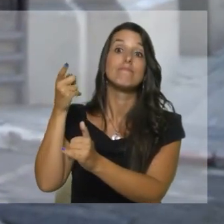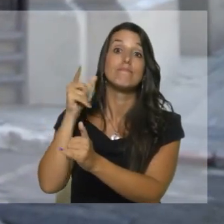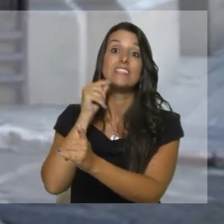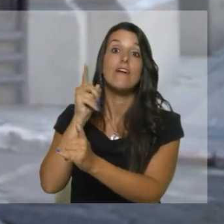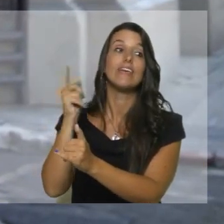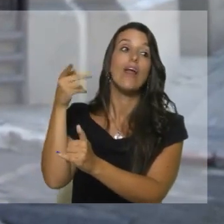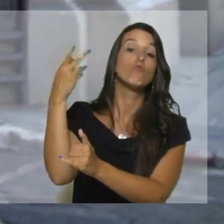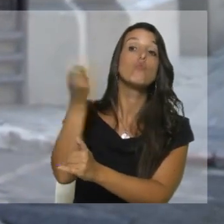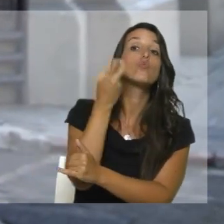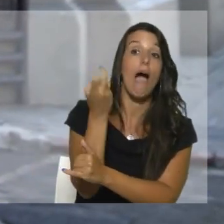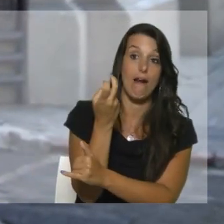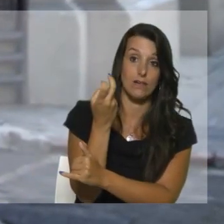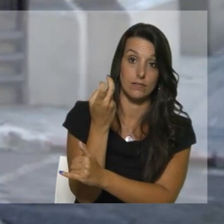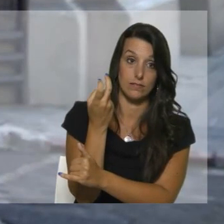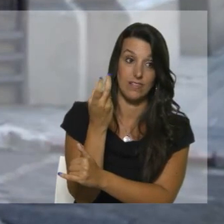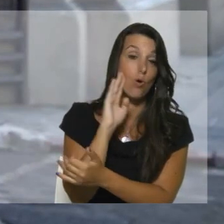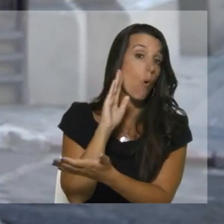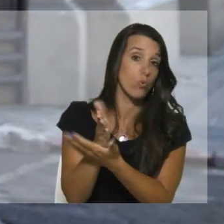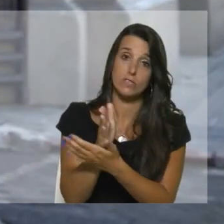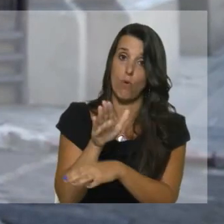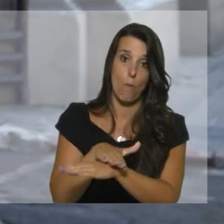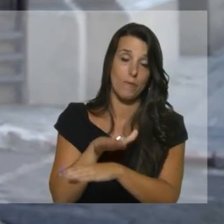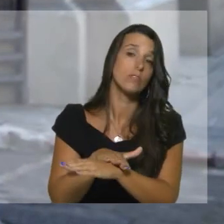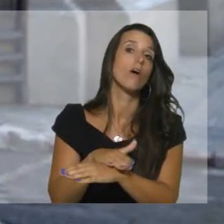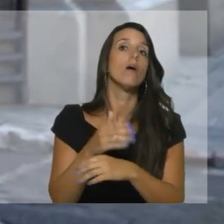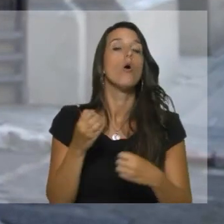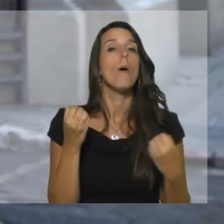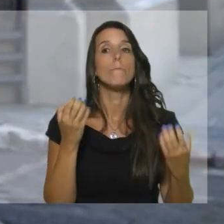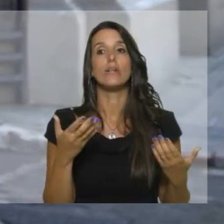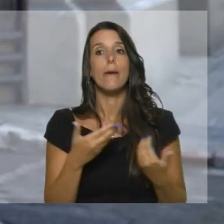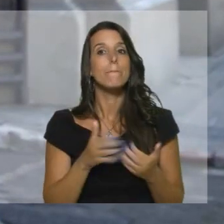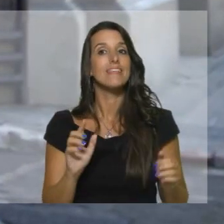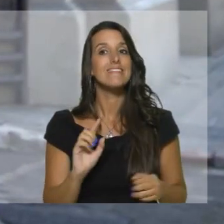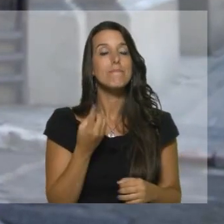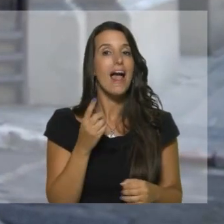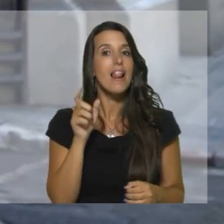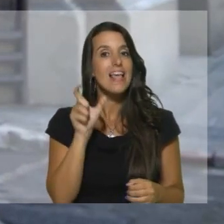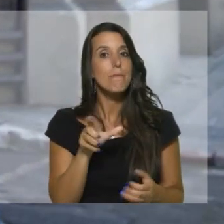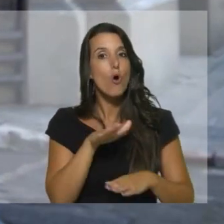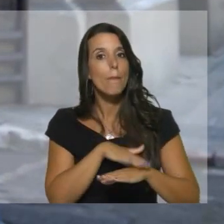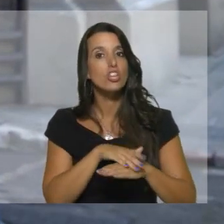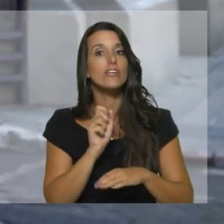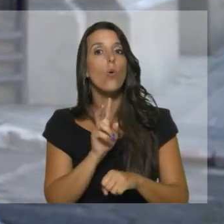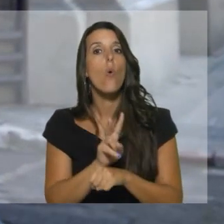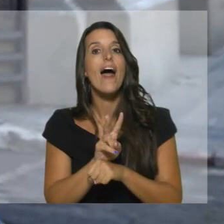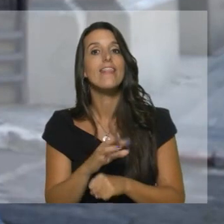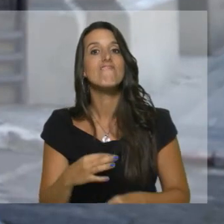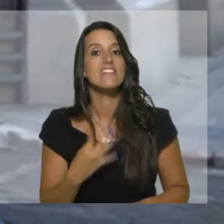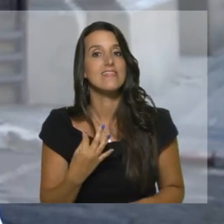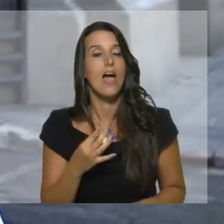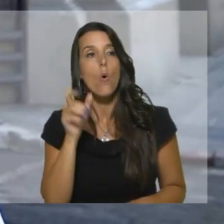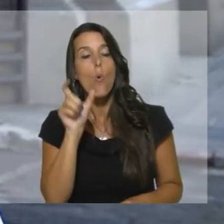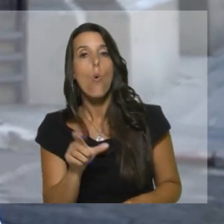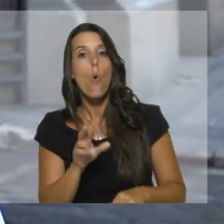¿no? Porque el principal actor que hay en ese momento es el guardavidas. El guardavidas